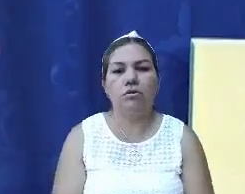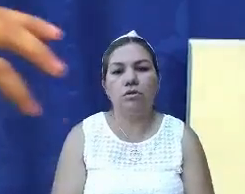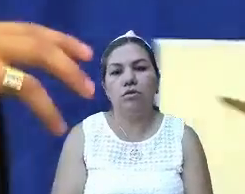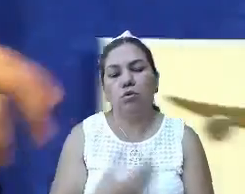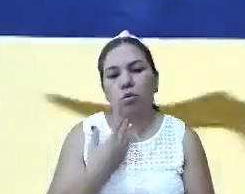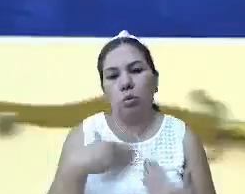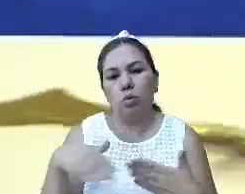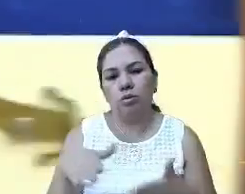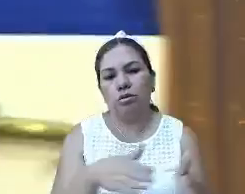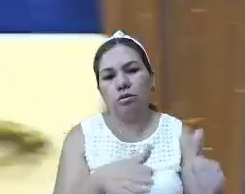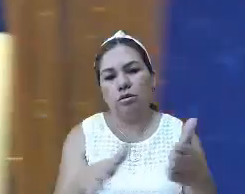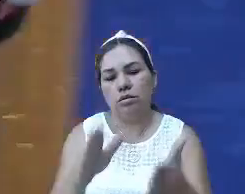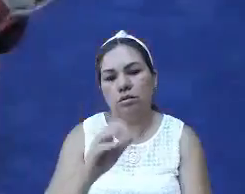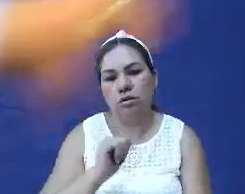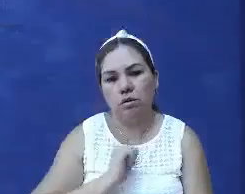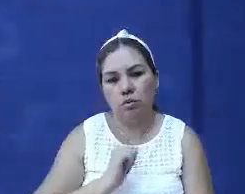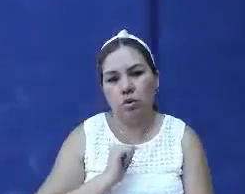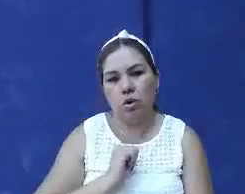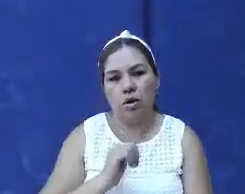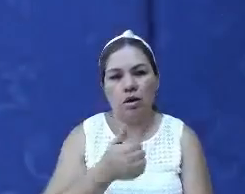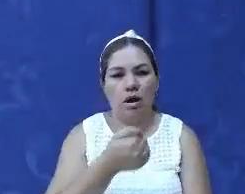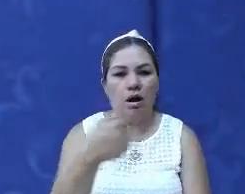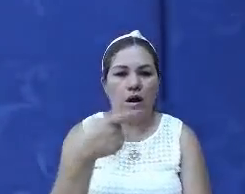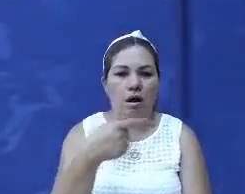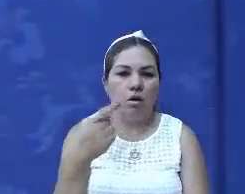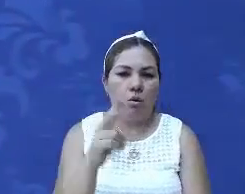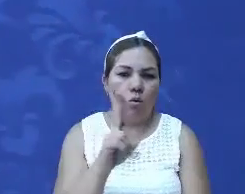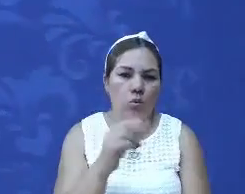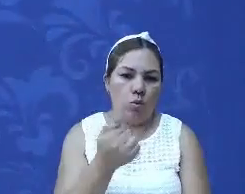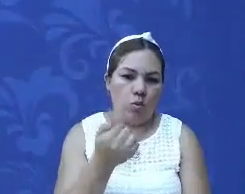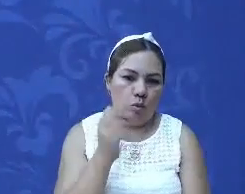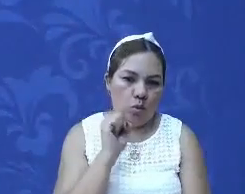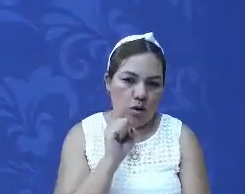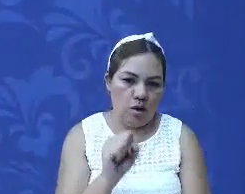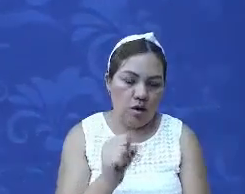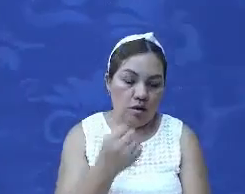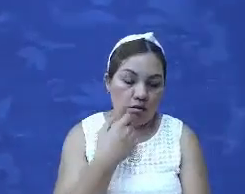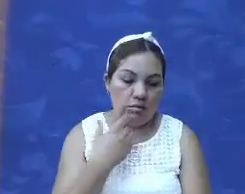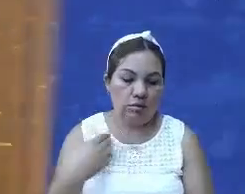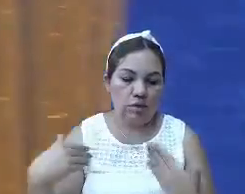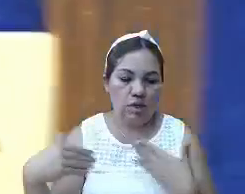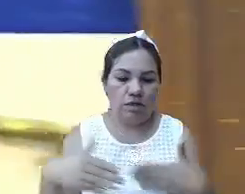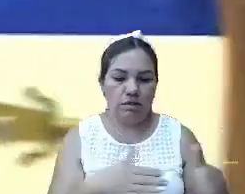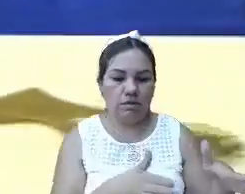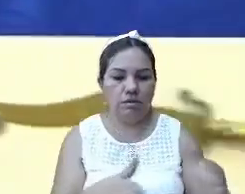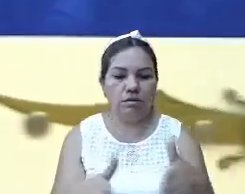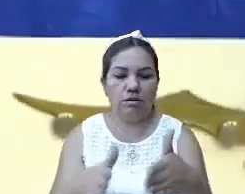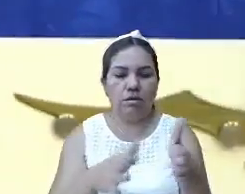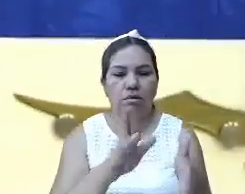río, agua como un río, para que fuese arrastrada por el río.